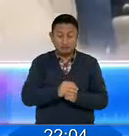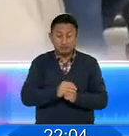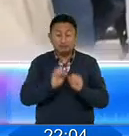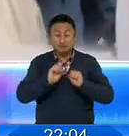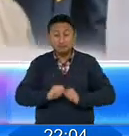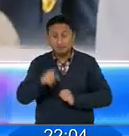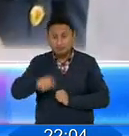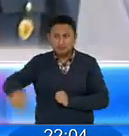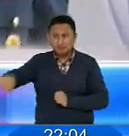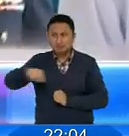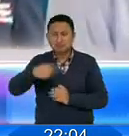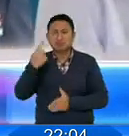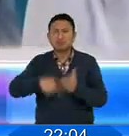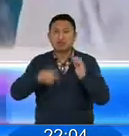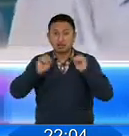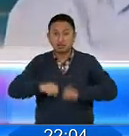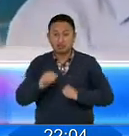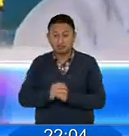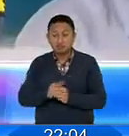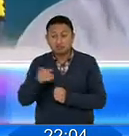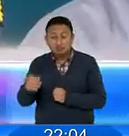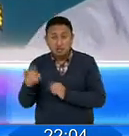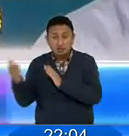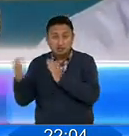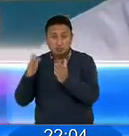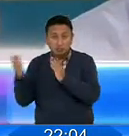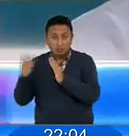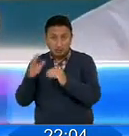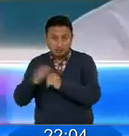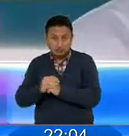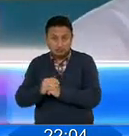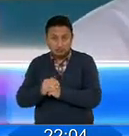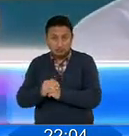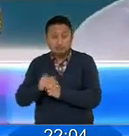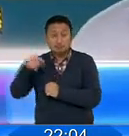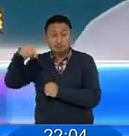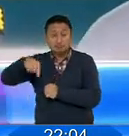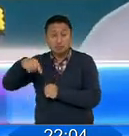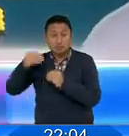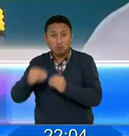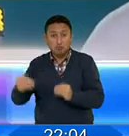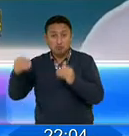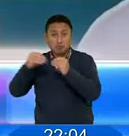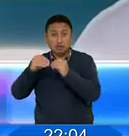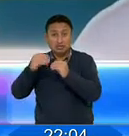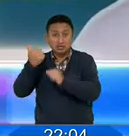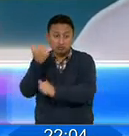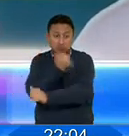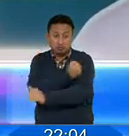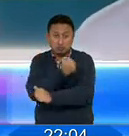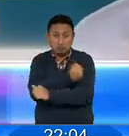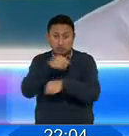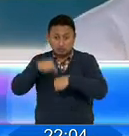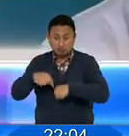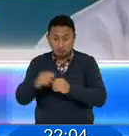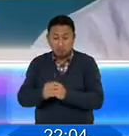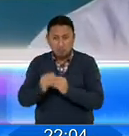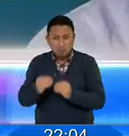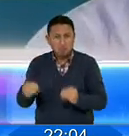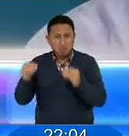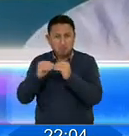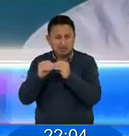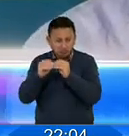de recintos es modular en la medida en que nos lleguen más dosis de vacunas, abriremos